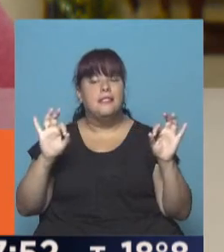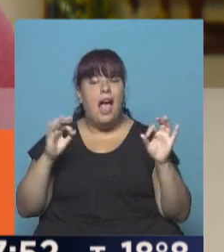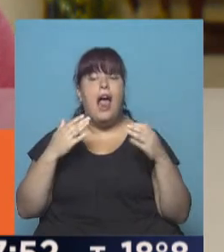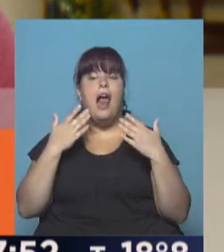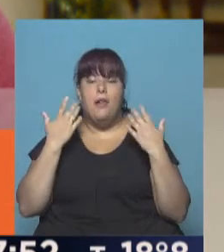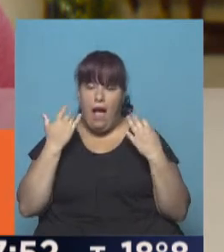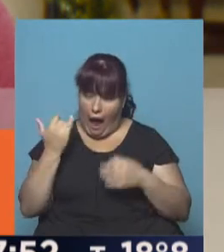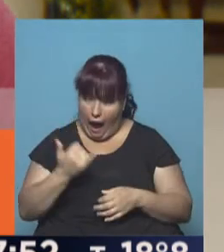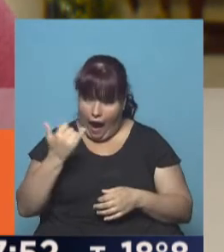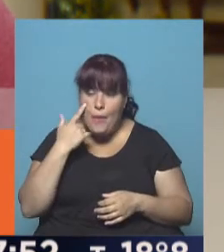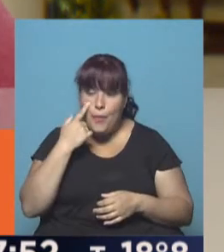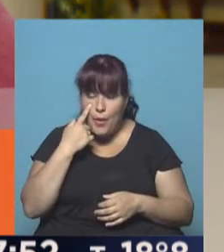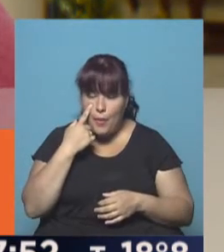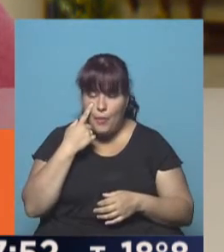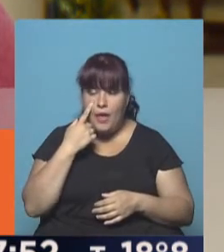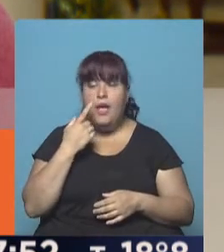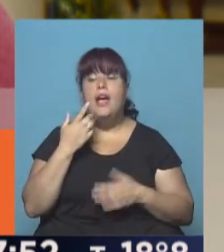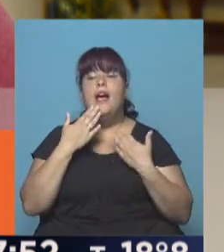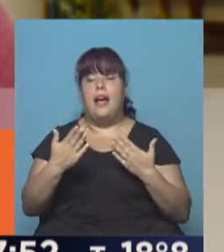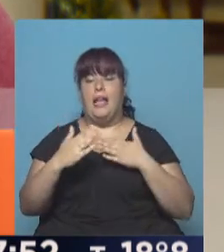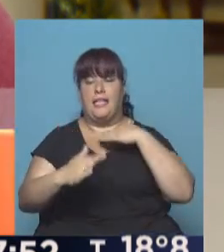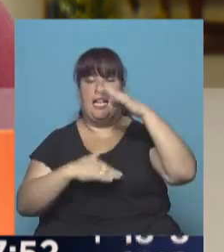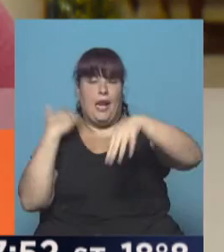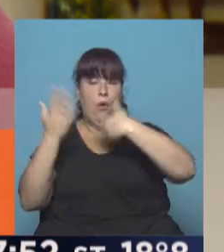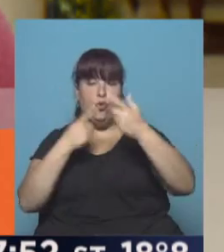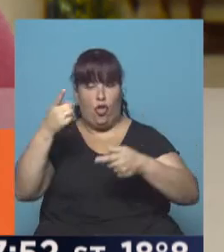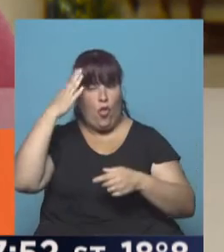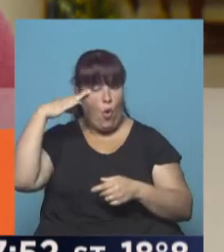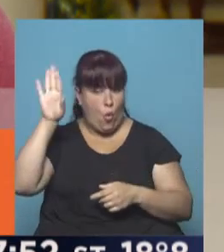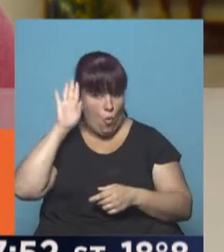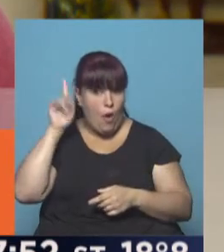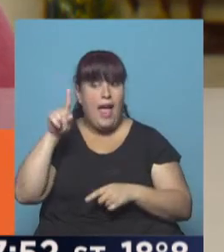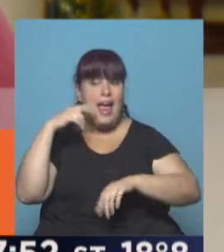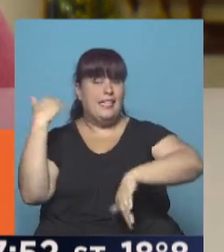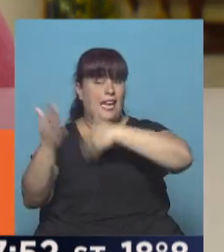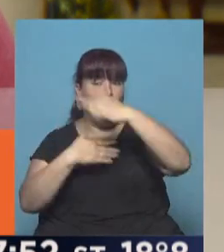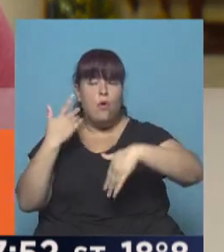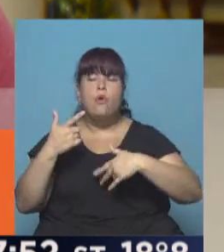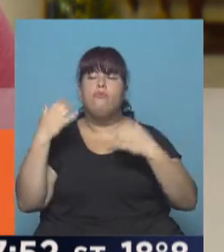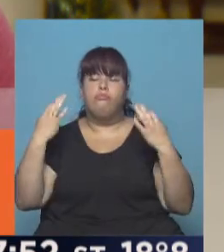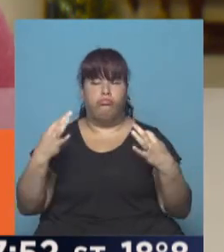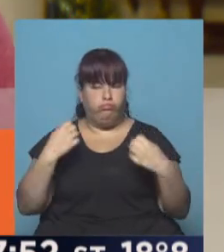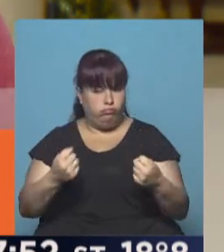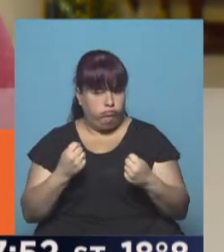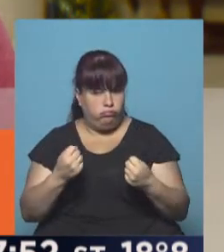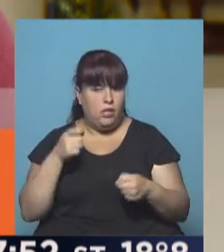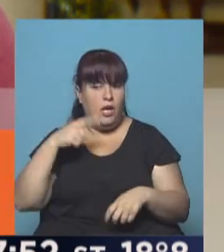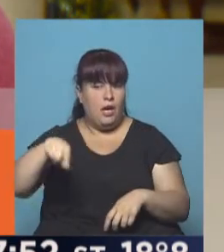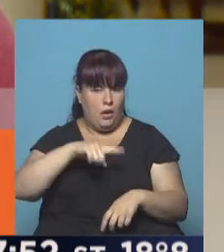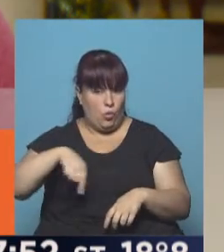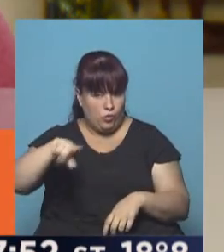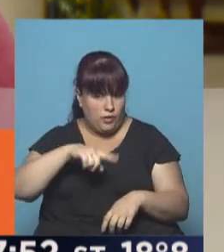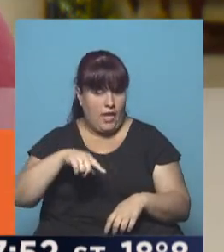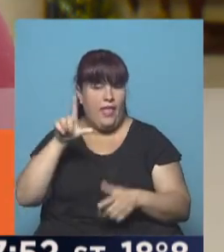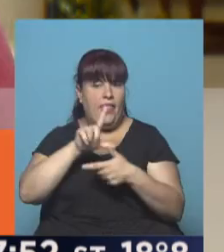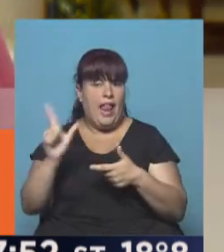y existen por la Revolución Cubana. Esta revolución habla muy fuerte de ustedes